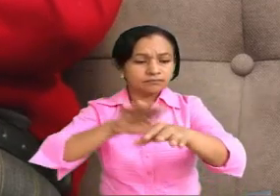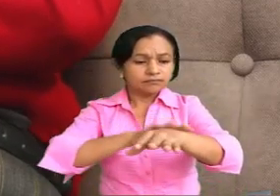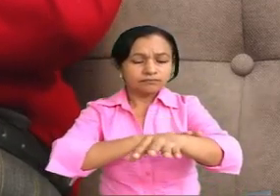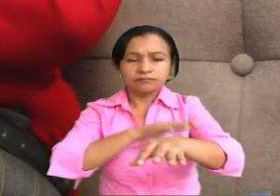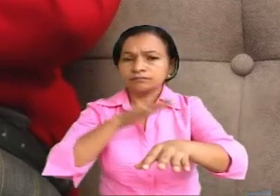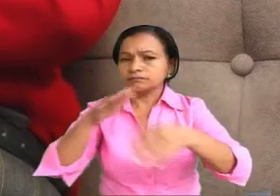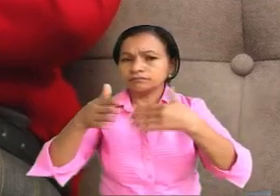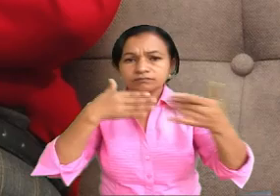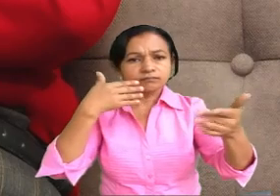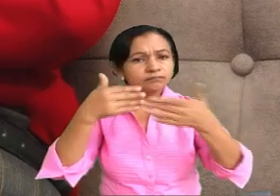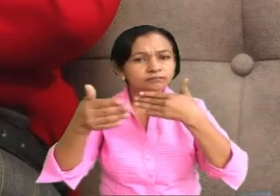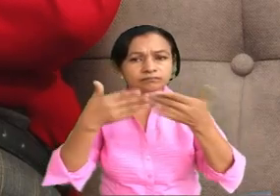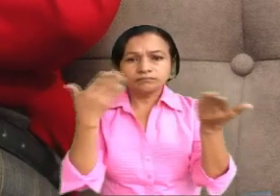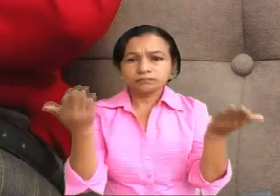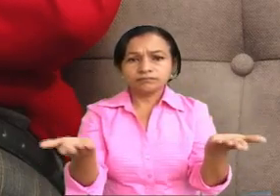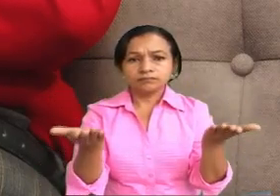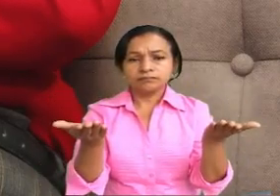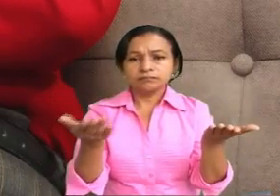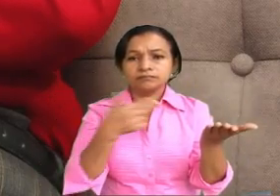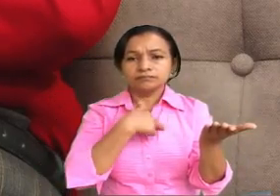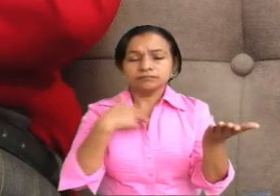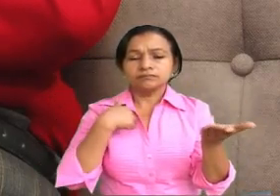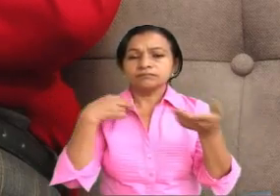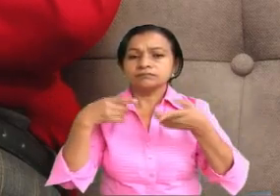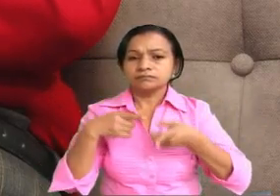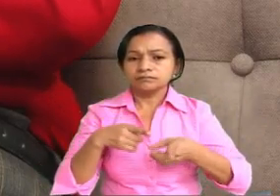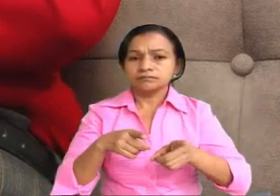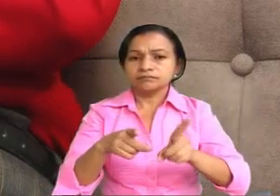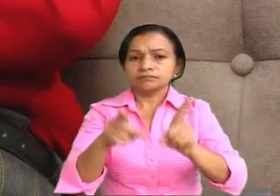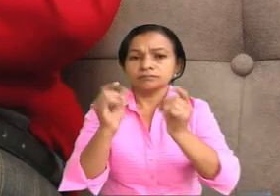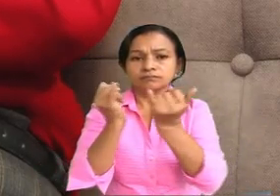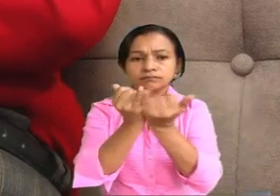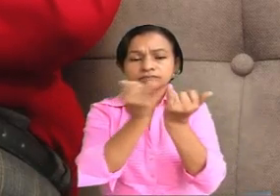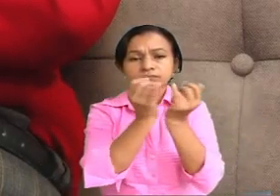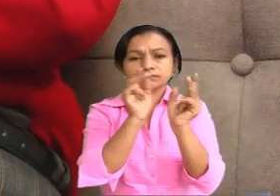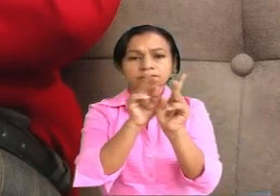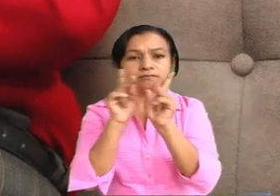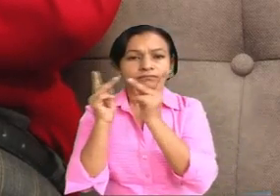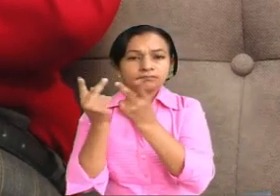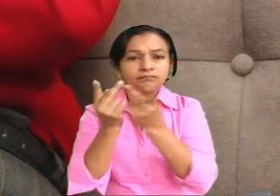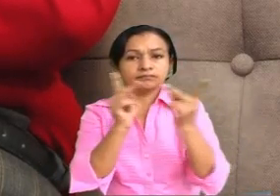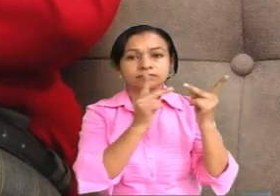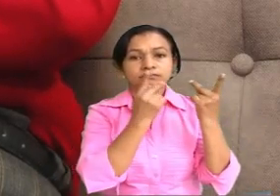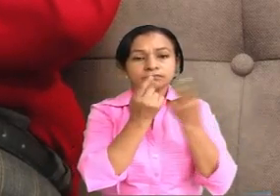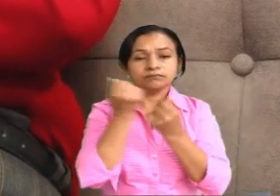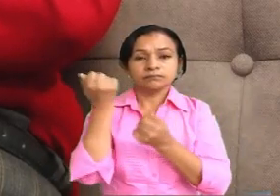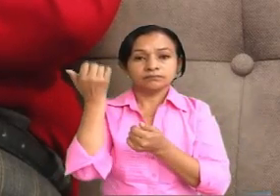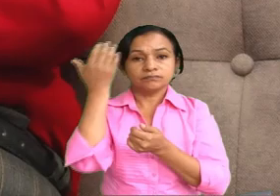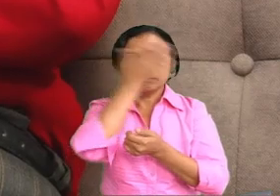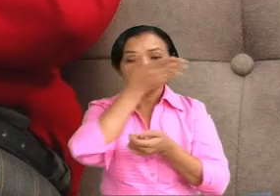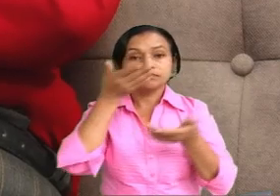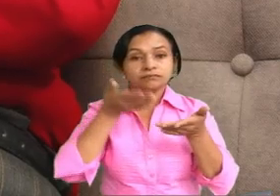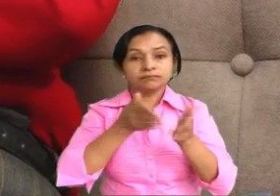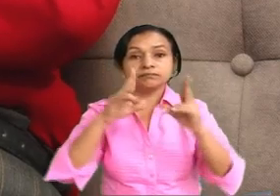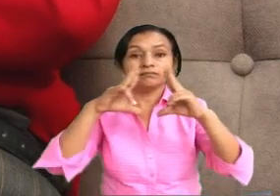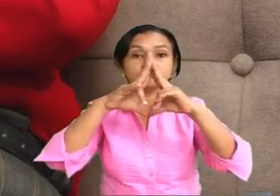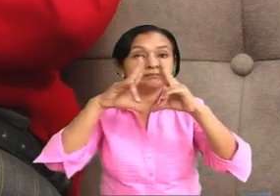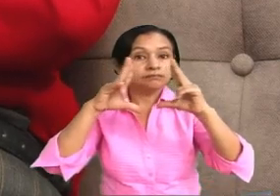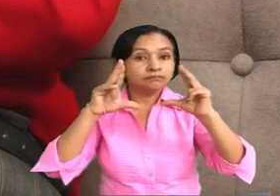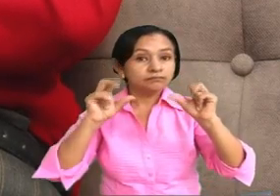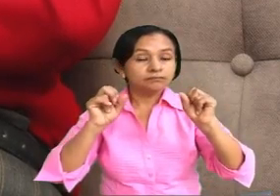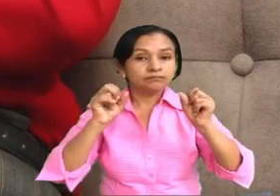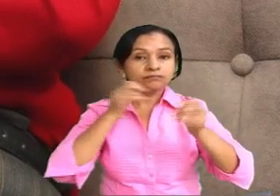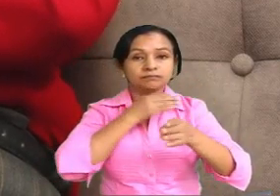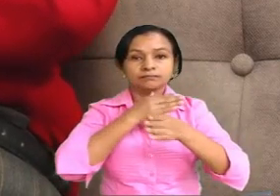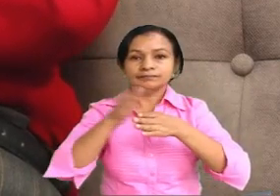color. Entonces es un trato digno y equitativo a los pueblos originarios y afrodescendientes. Nicaragua no está